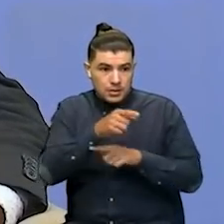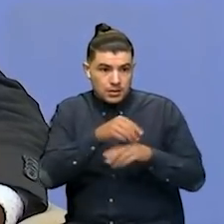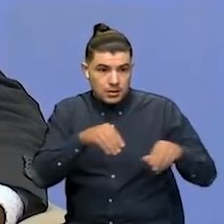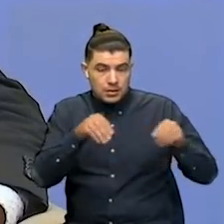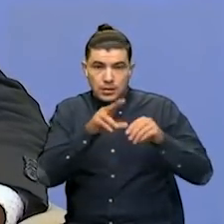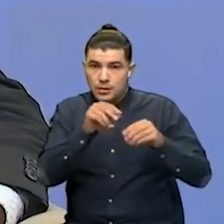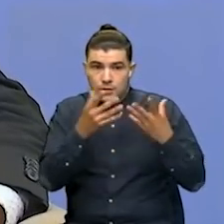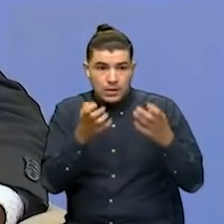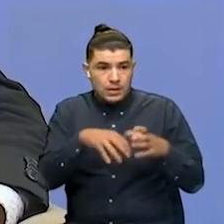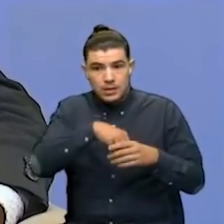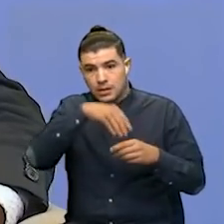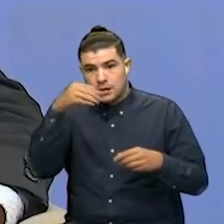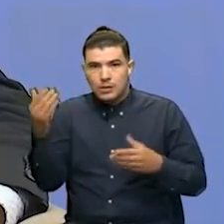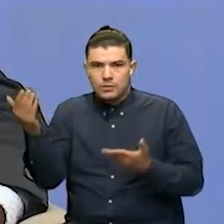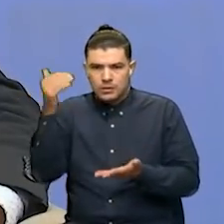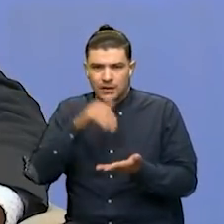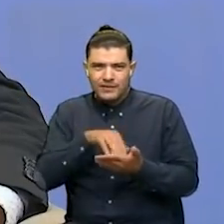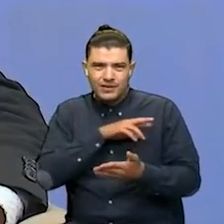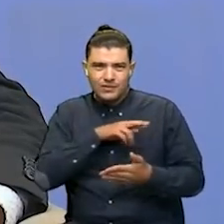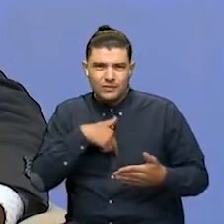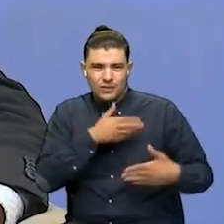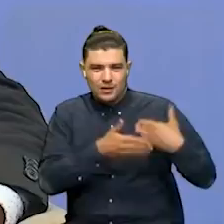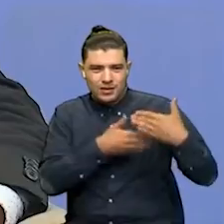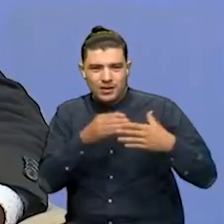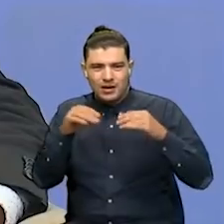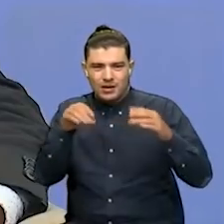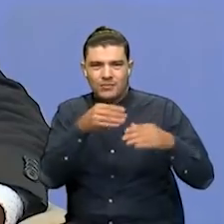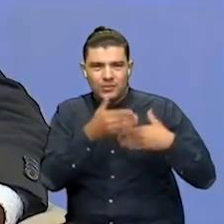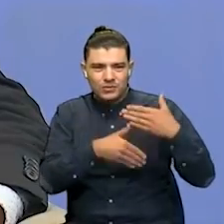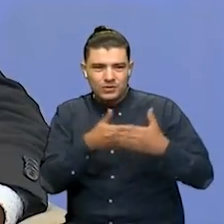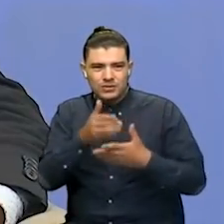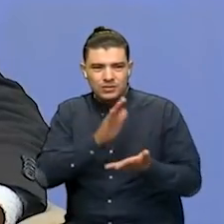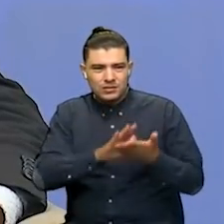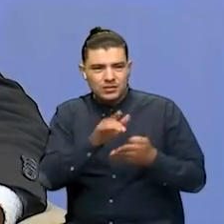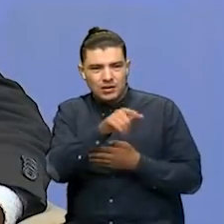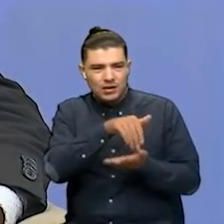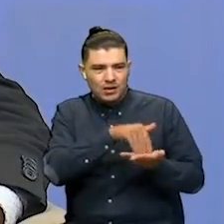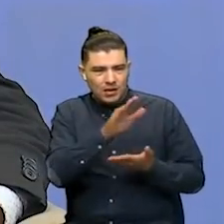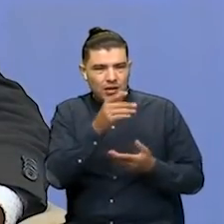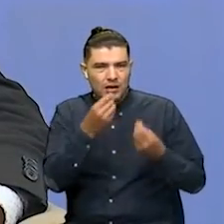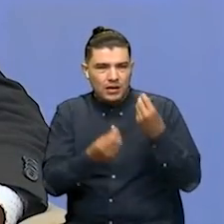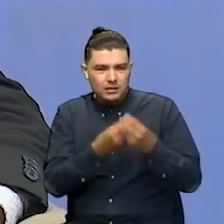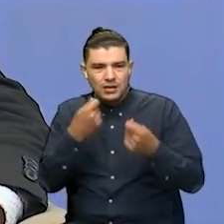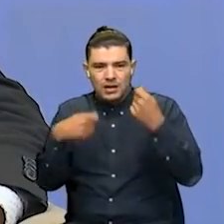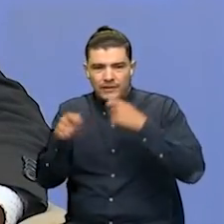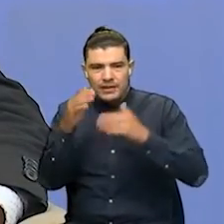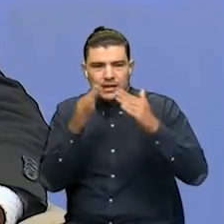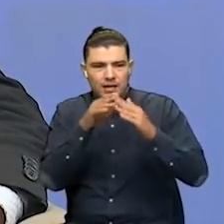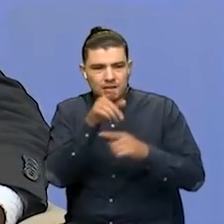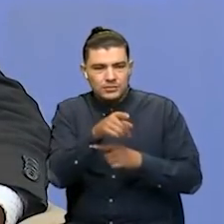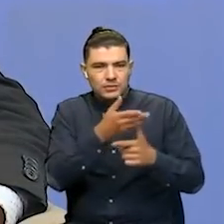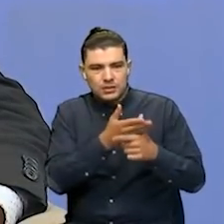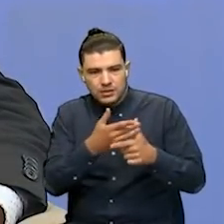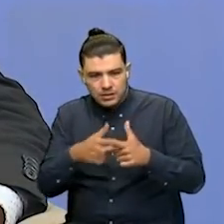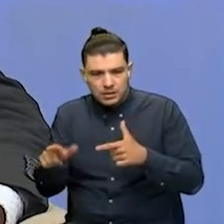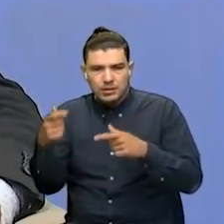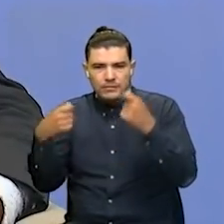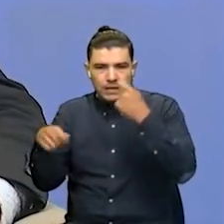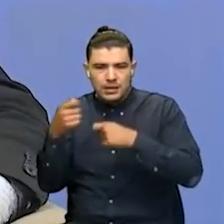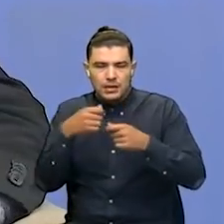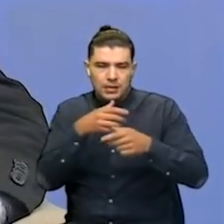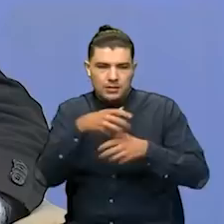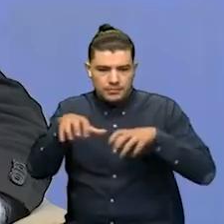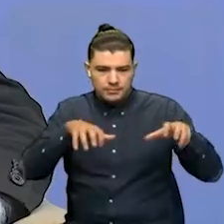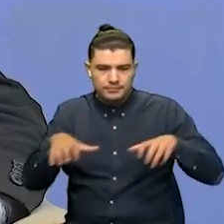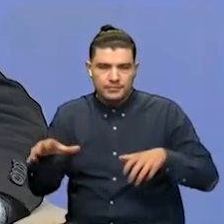no quieren salir, nuevamente lo que ya hemos venido a hablar, un proceso policivo, los van a sacar, se va a hacer la venta de ese terreno y se va a repartir entre